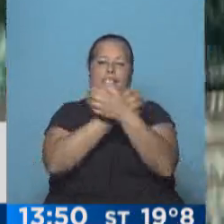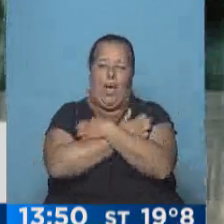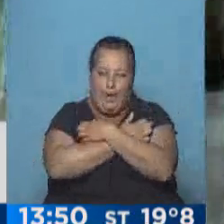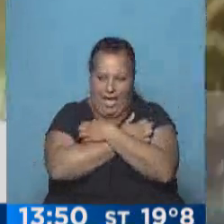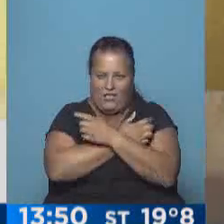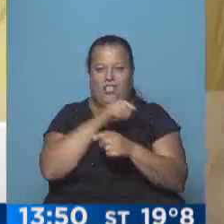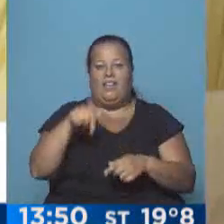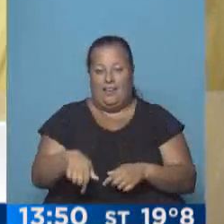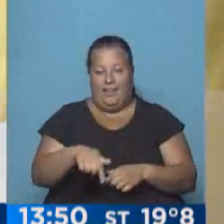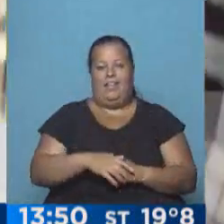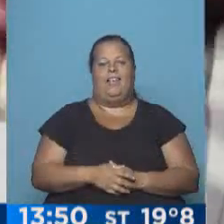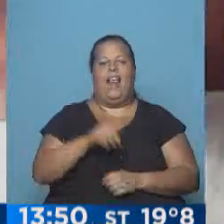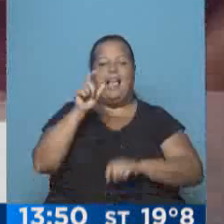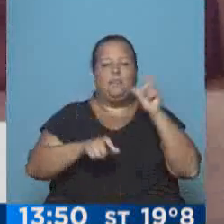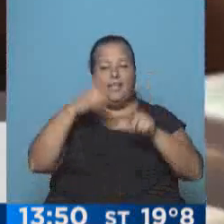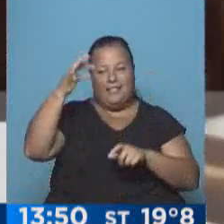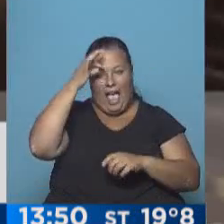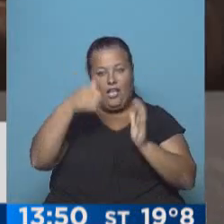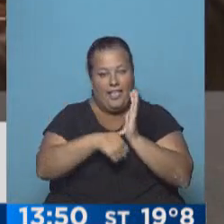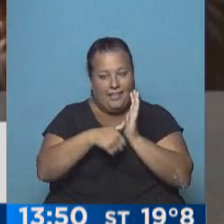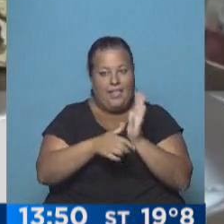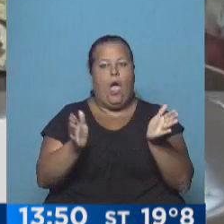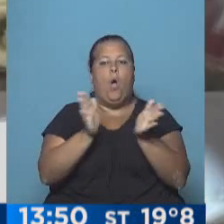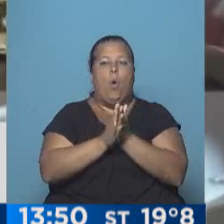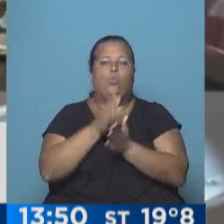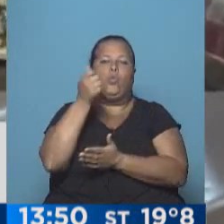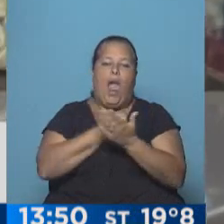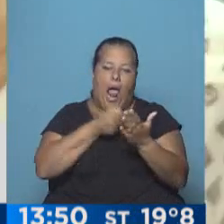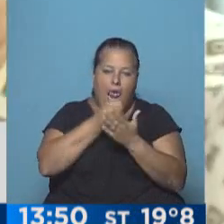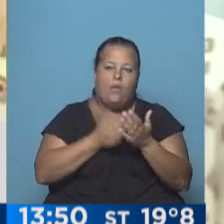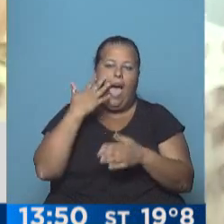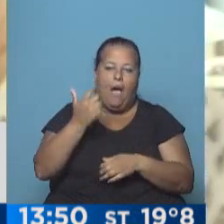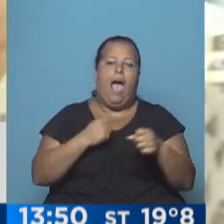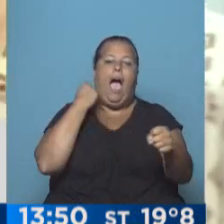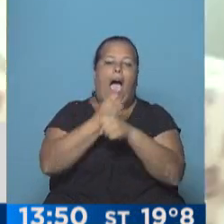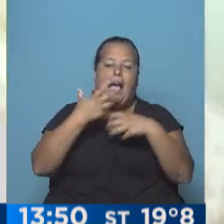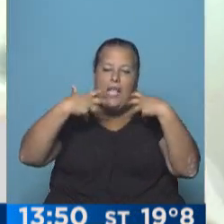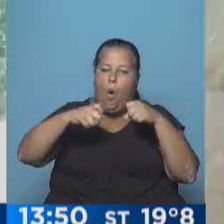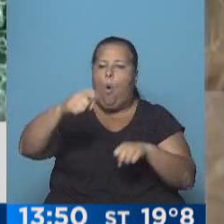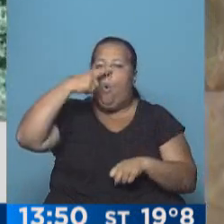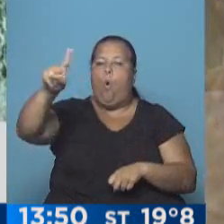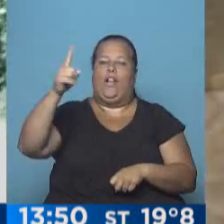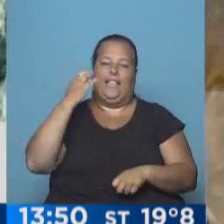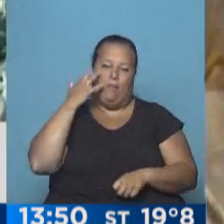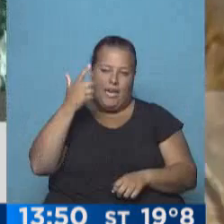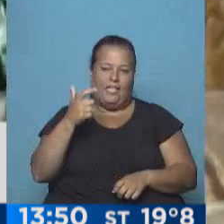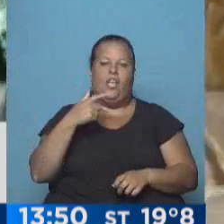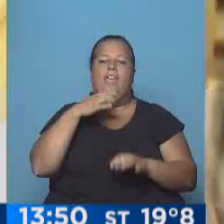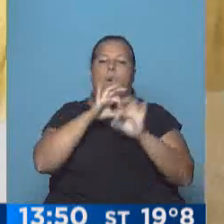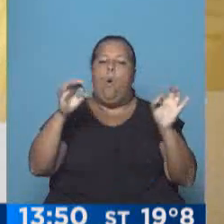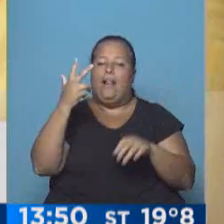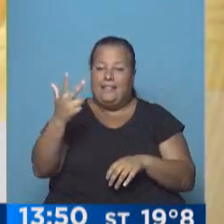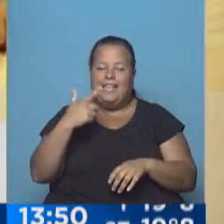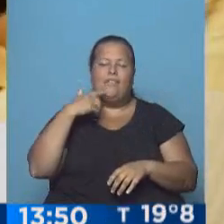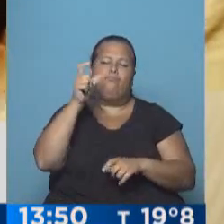abrazo. Allí están la gente de Teatro por la Identidad acompañando la lucha de abuelas hasta que aparezca el último de los nietos. Idénticos 3, con un elenco